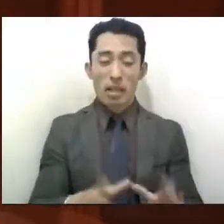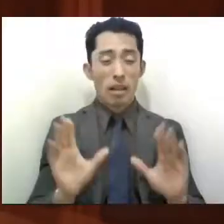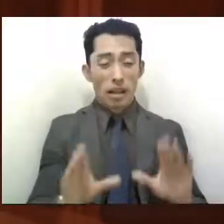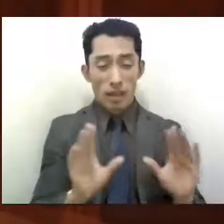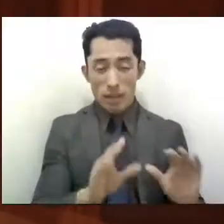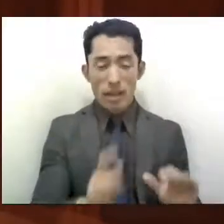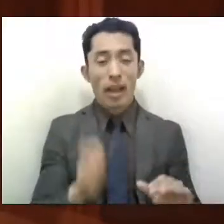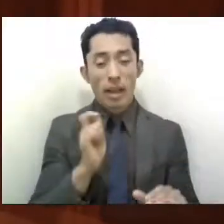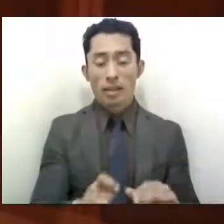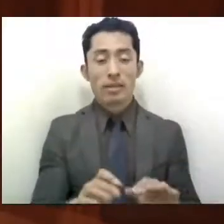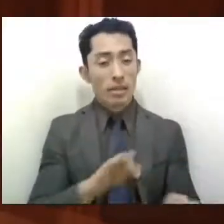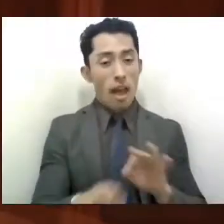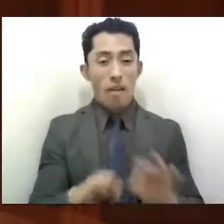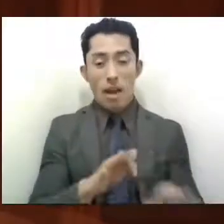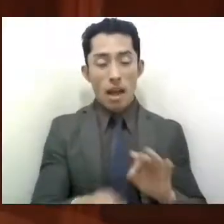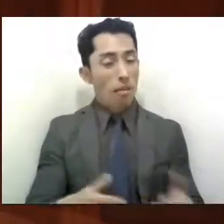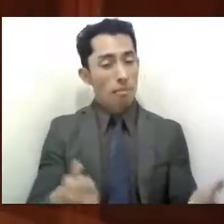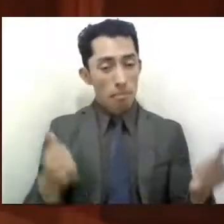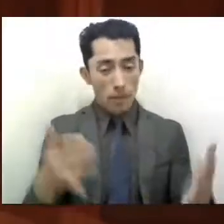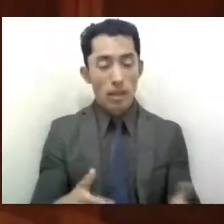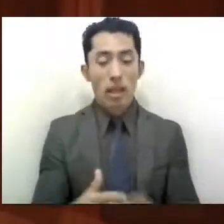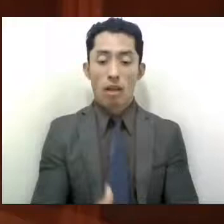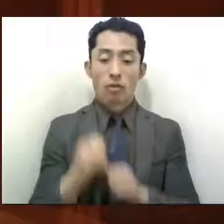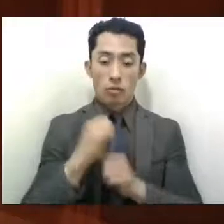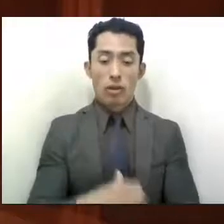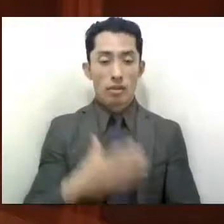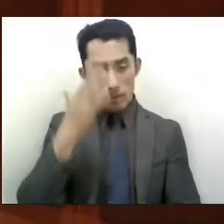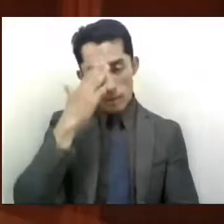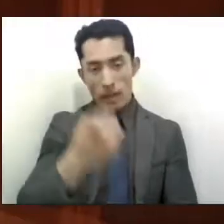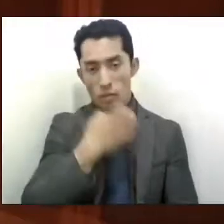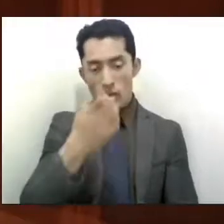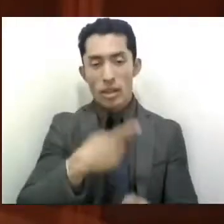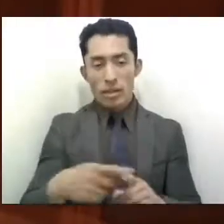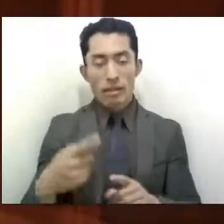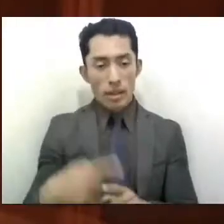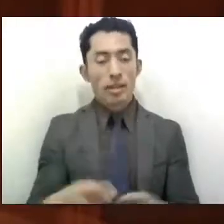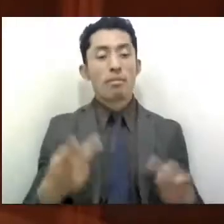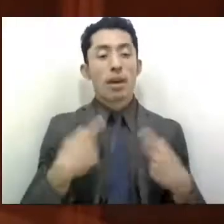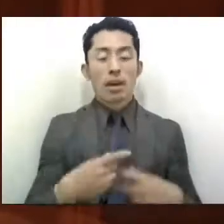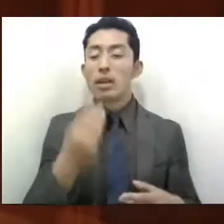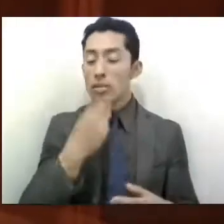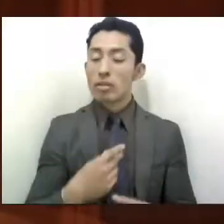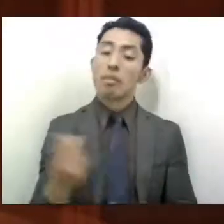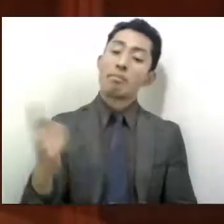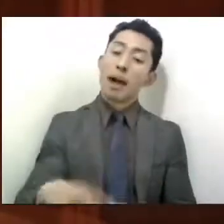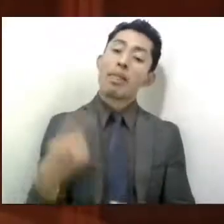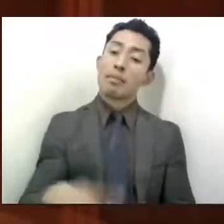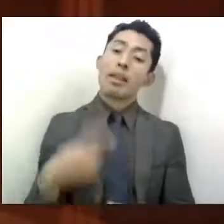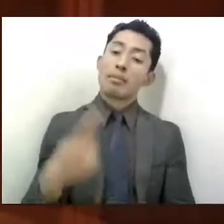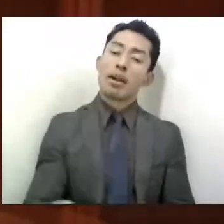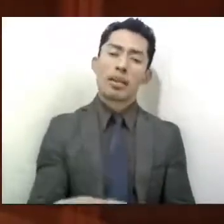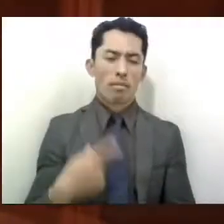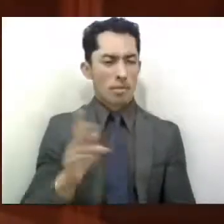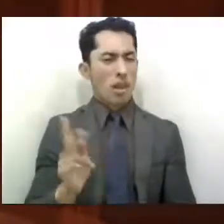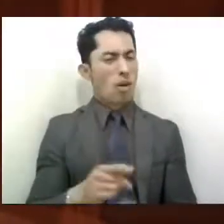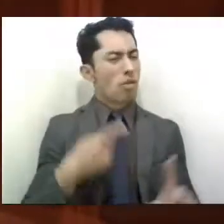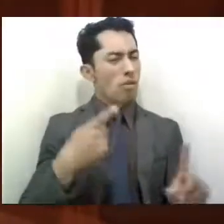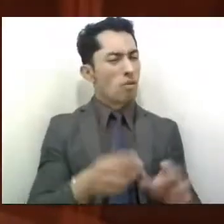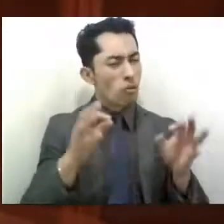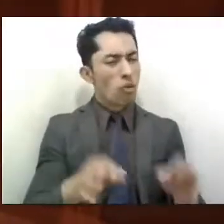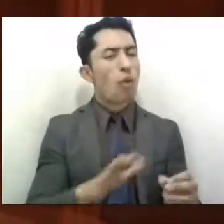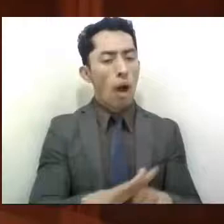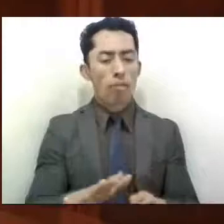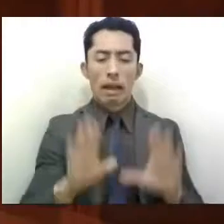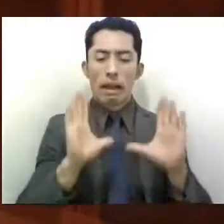administrativa que las autoridades educativas les han asignado, olvidando que su verdadera tarea es la enseñanza.